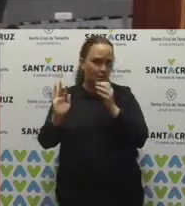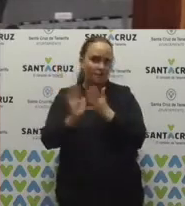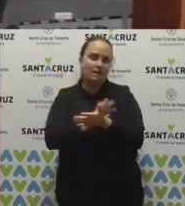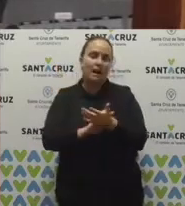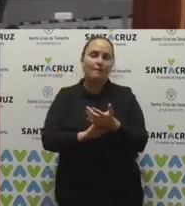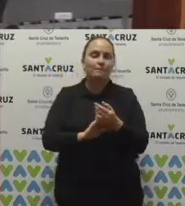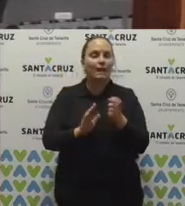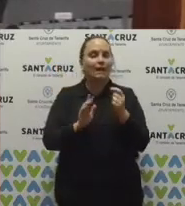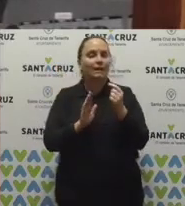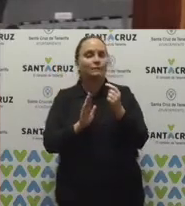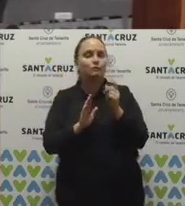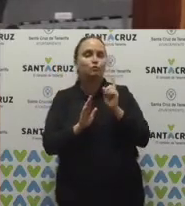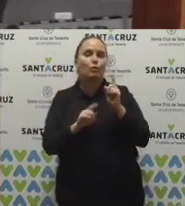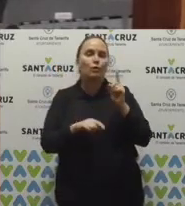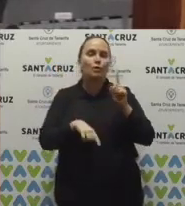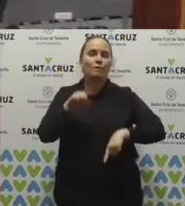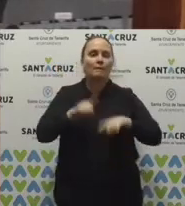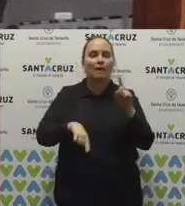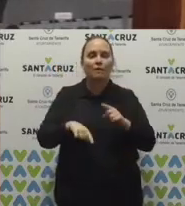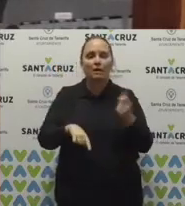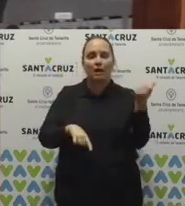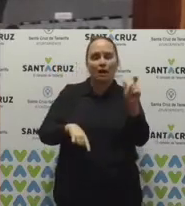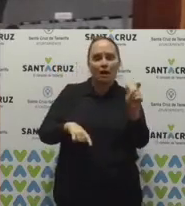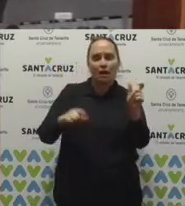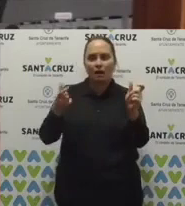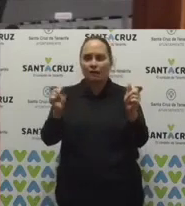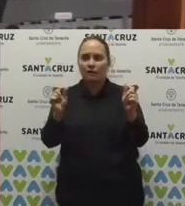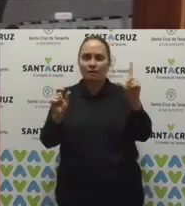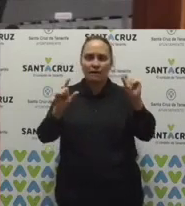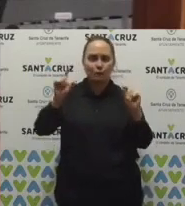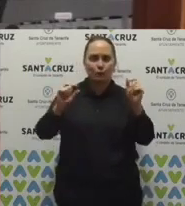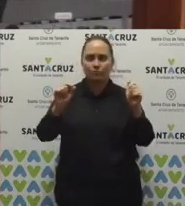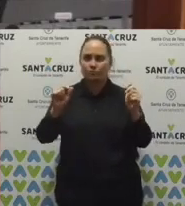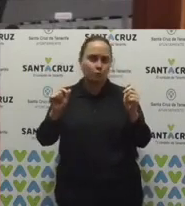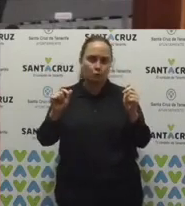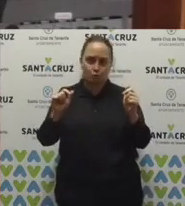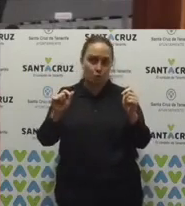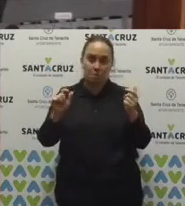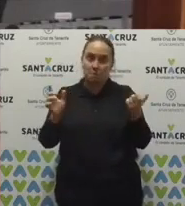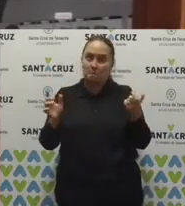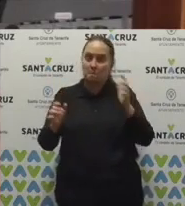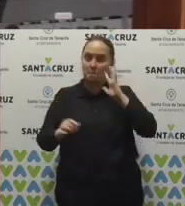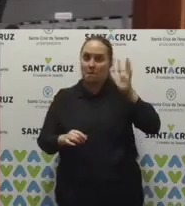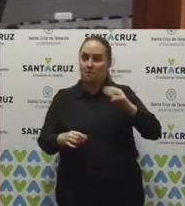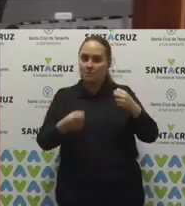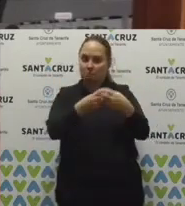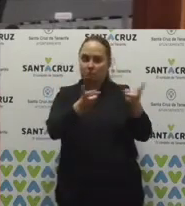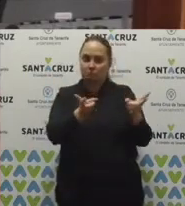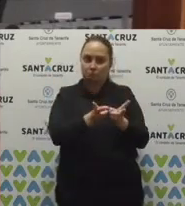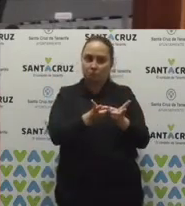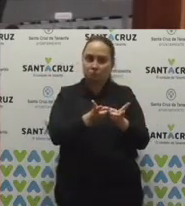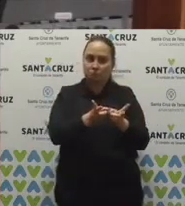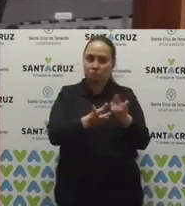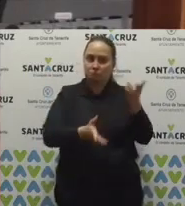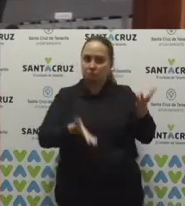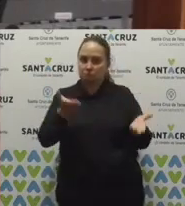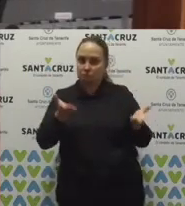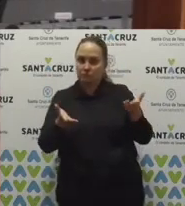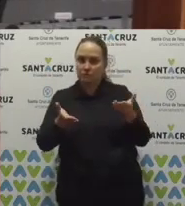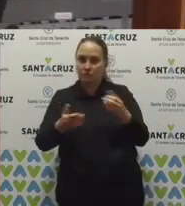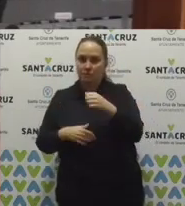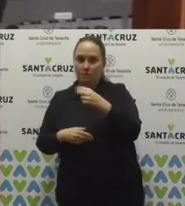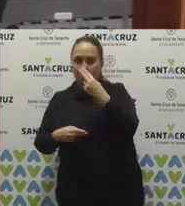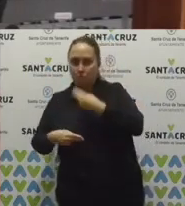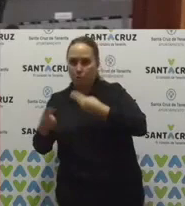criterios siempre pero en este caso no parece que una piscina pues que sean en un sentido o en otro el